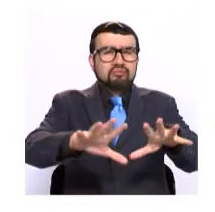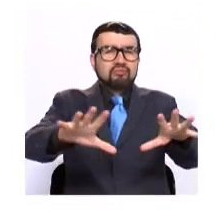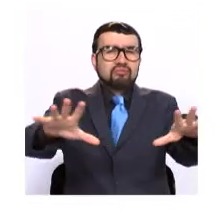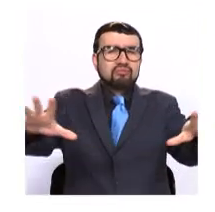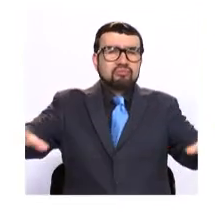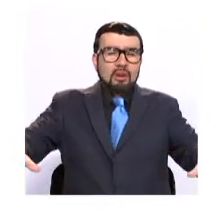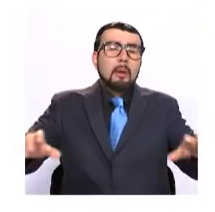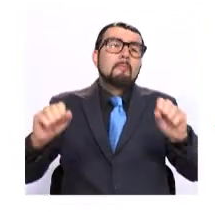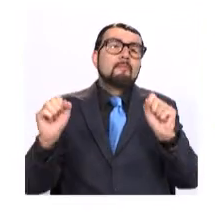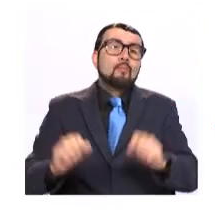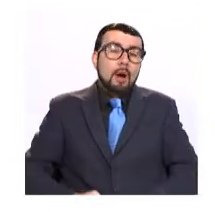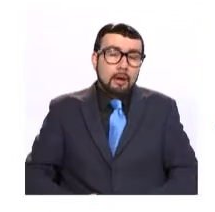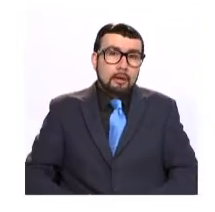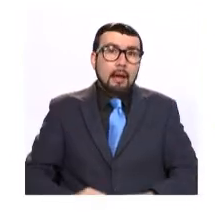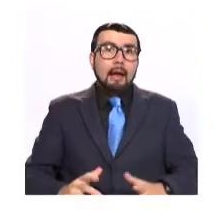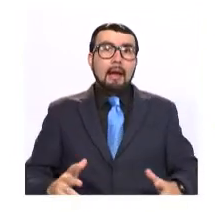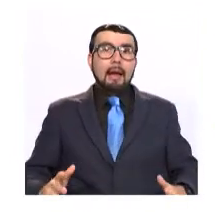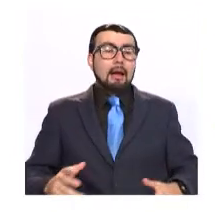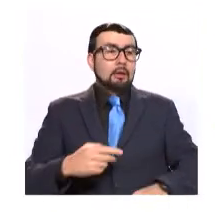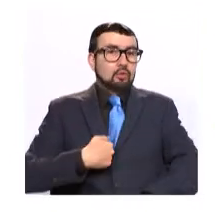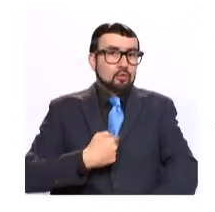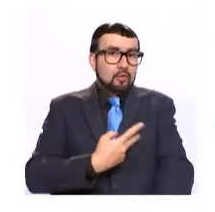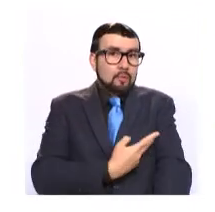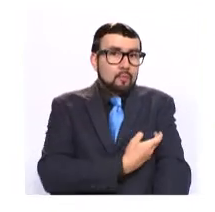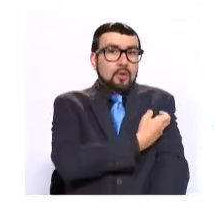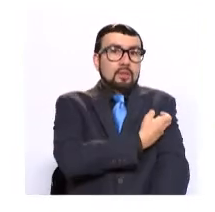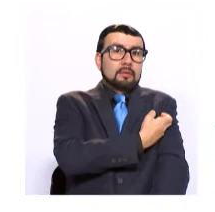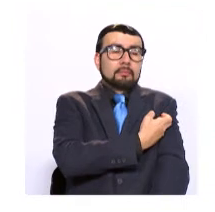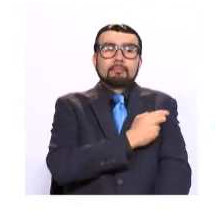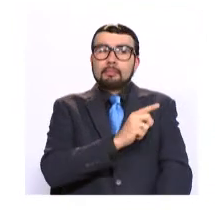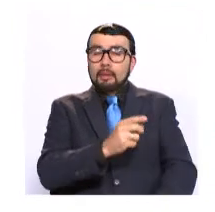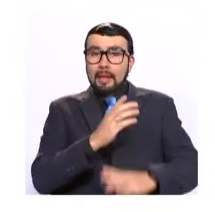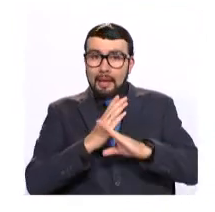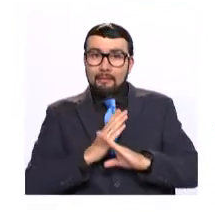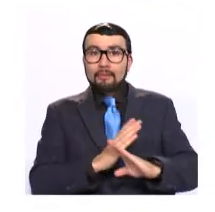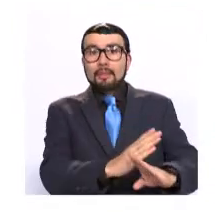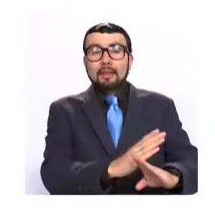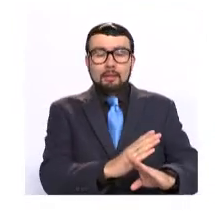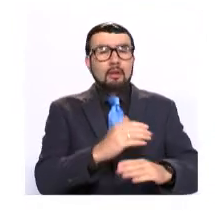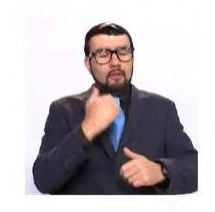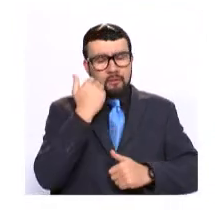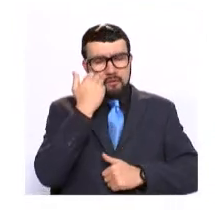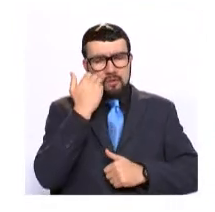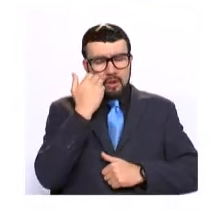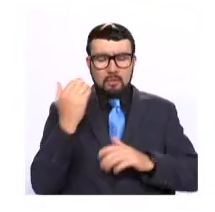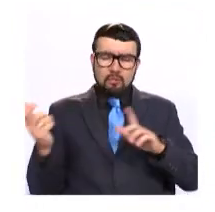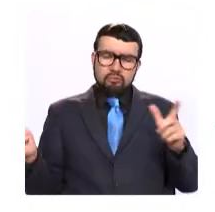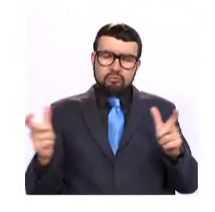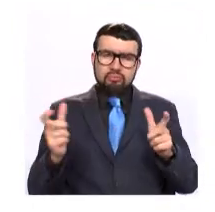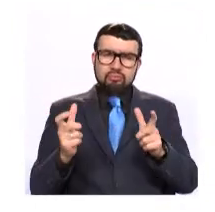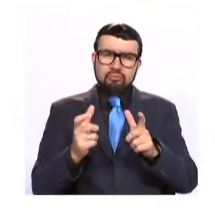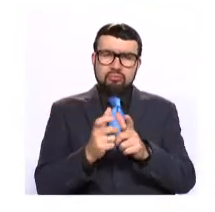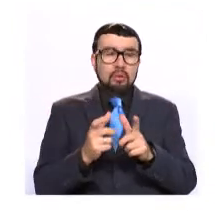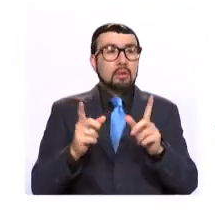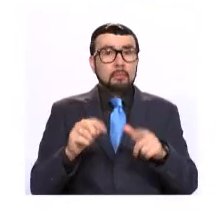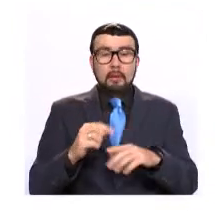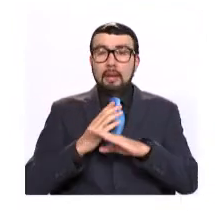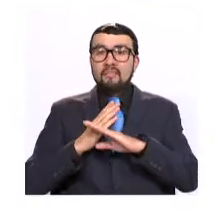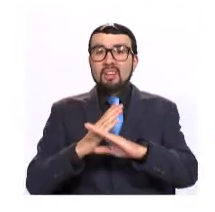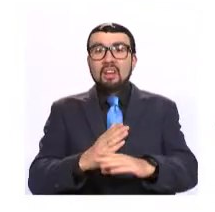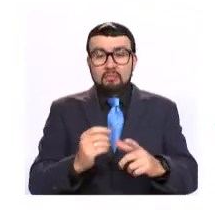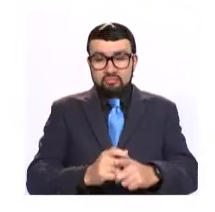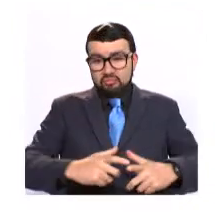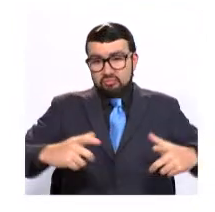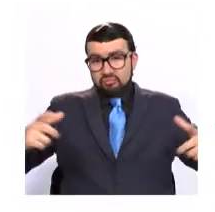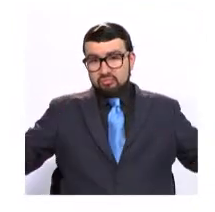Entonces, la importancia de la vacunación ha radicado no solo en disminuir esta mortalidad, sino en disminuir muchas epidemias causadas